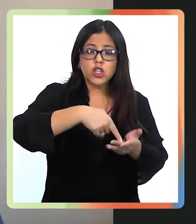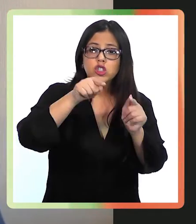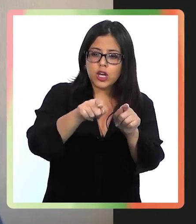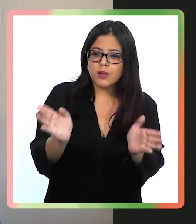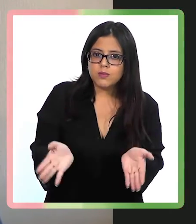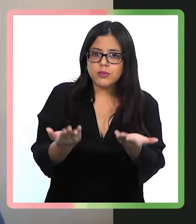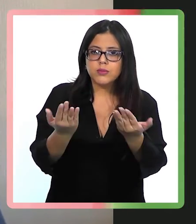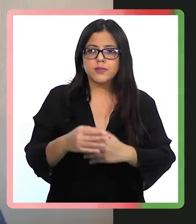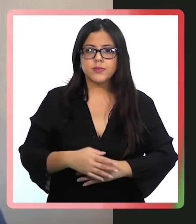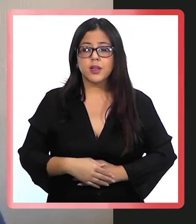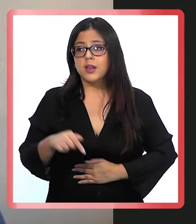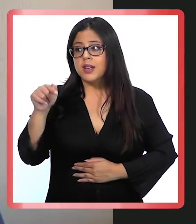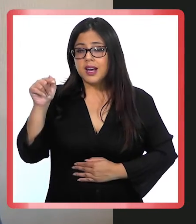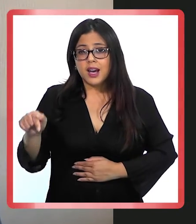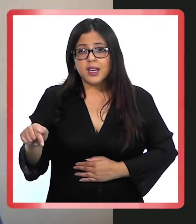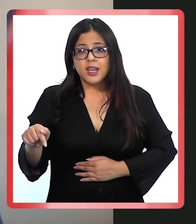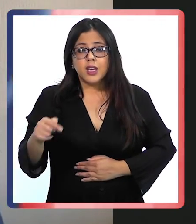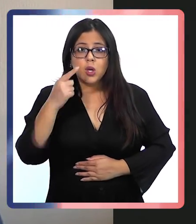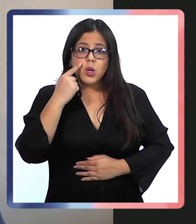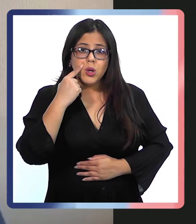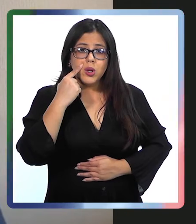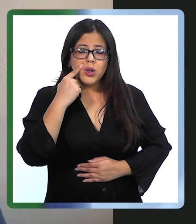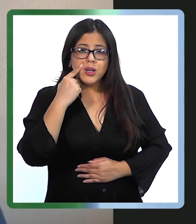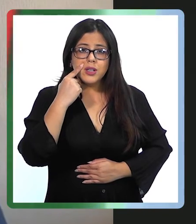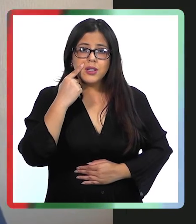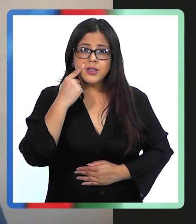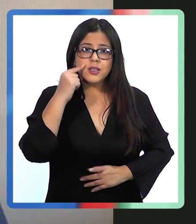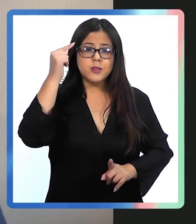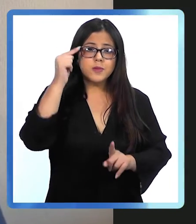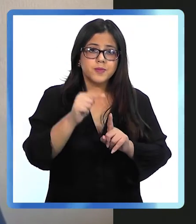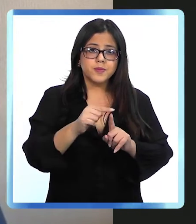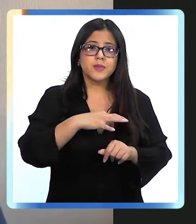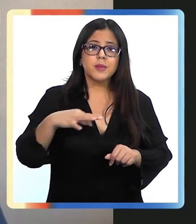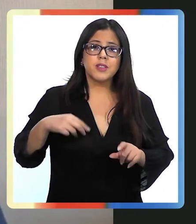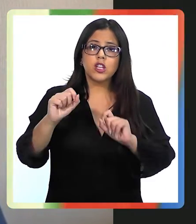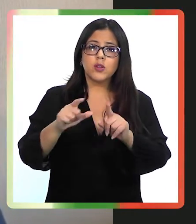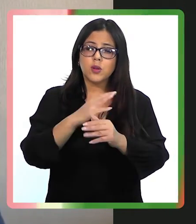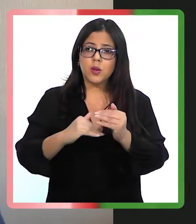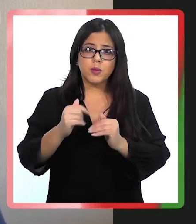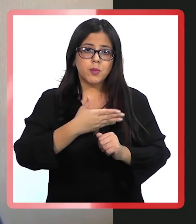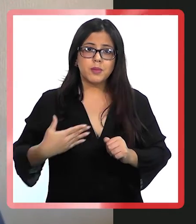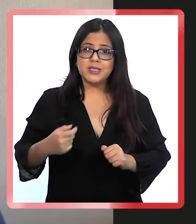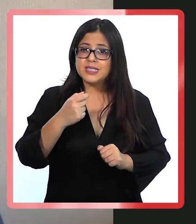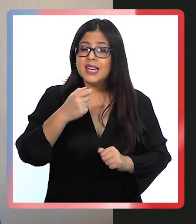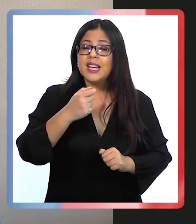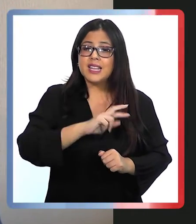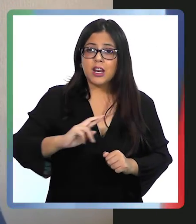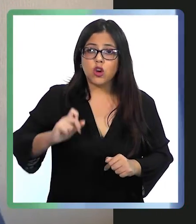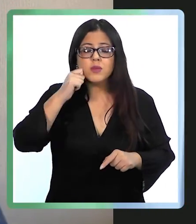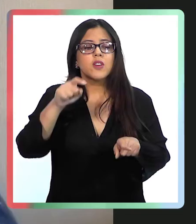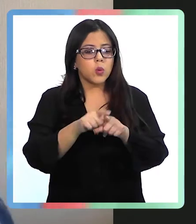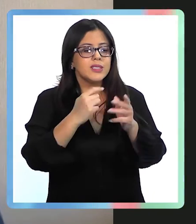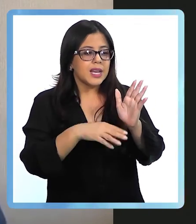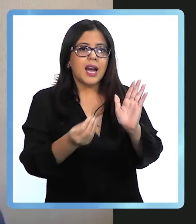impulsarlo. Por una parte está el decreto 265 que faculta al ministro de Defensa actuar por orden del presidente de la República para incorporar más tecnología